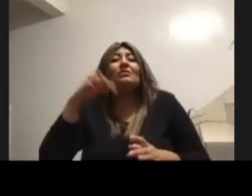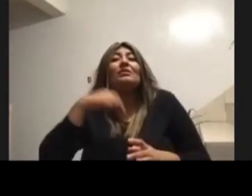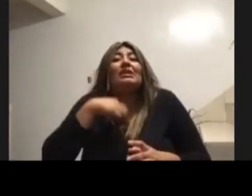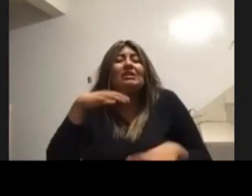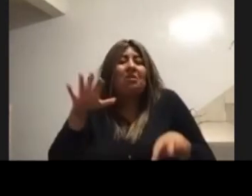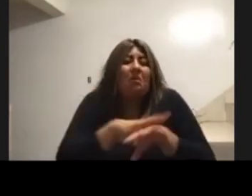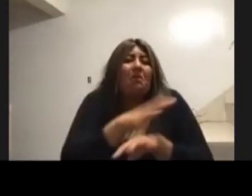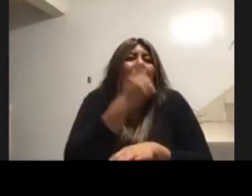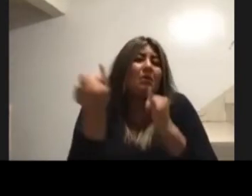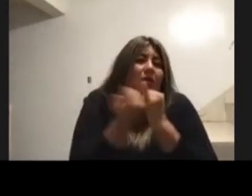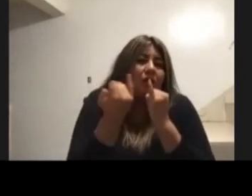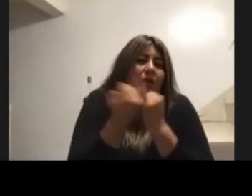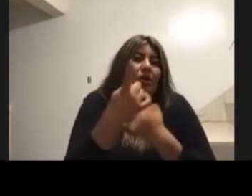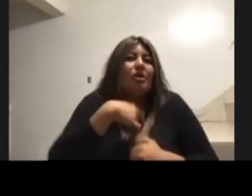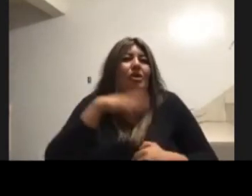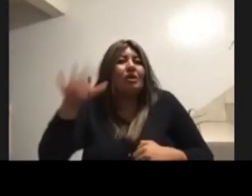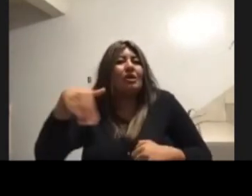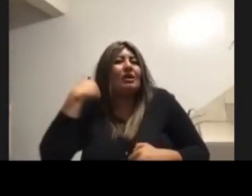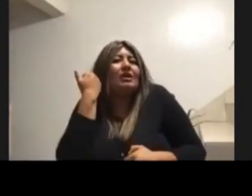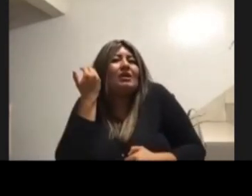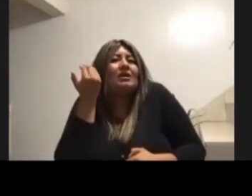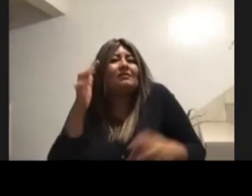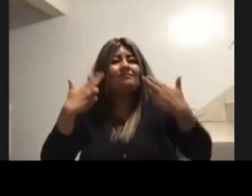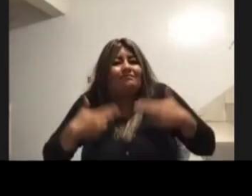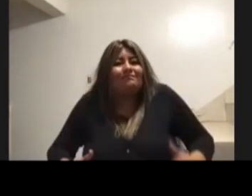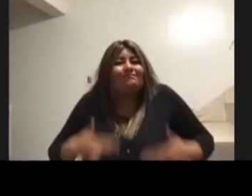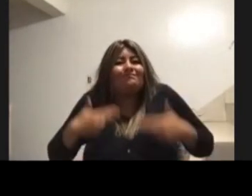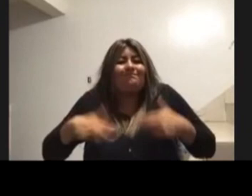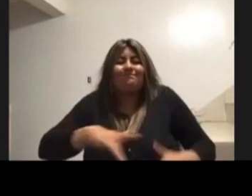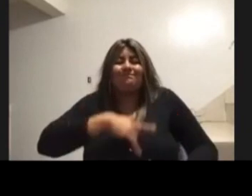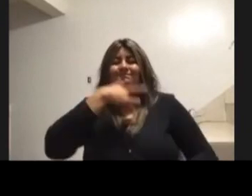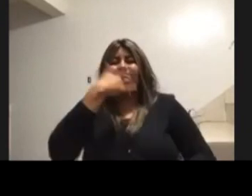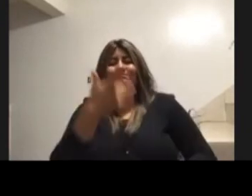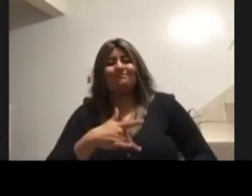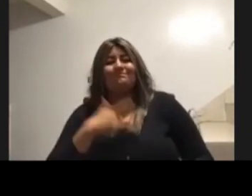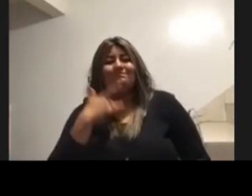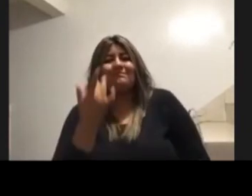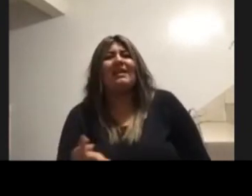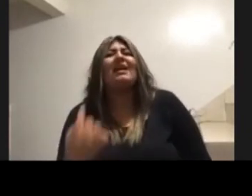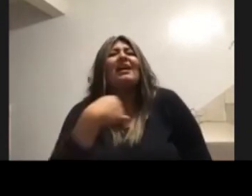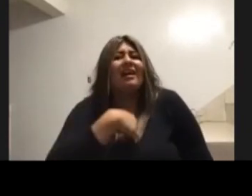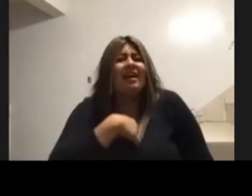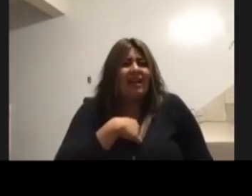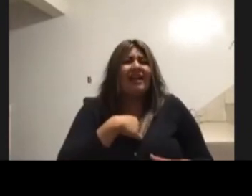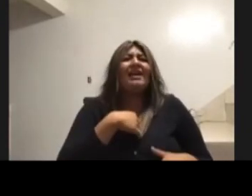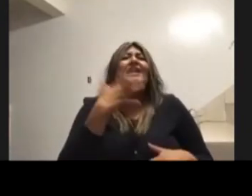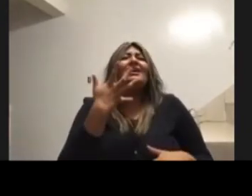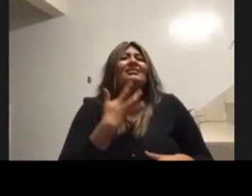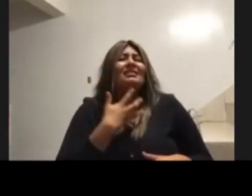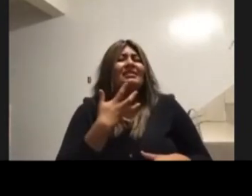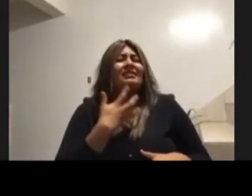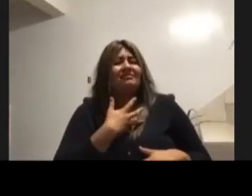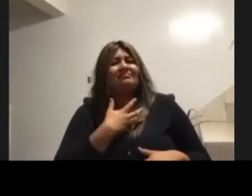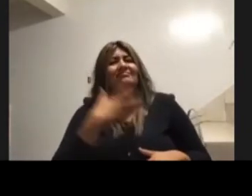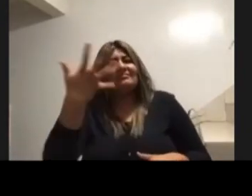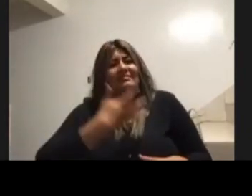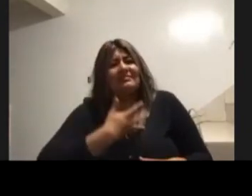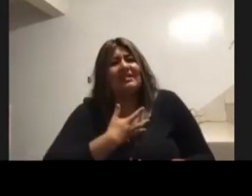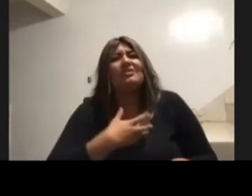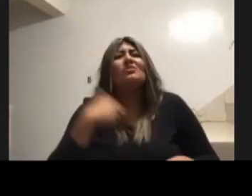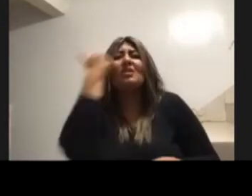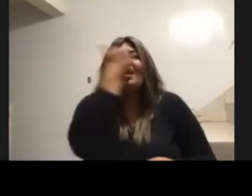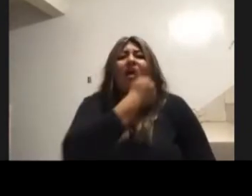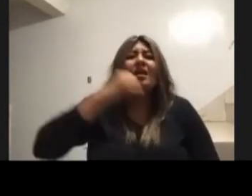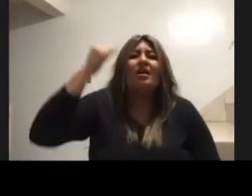poder yo tocar mi parte humana. Es decir, a mí, ¿qué me implica tener un alumno indígena en mi salón? ¿Qué me implica para mí